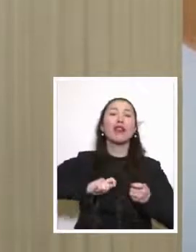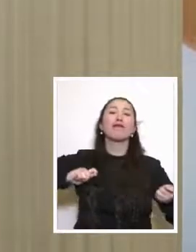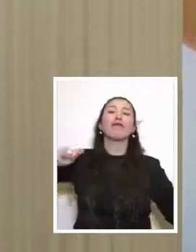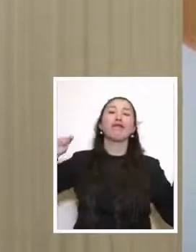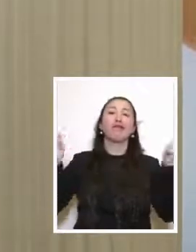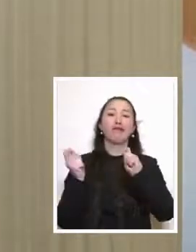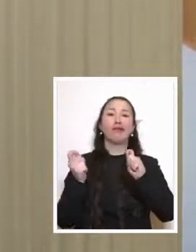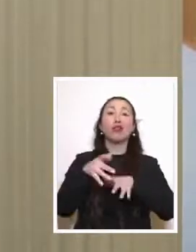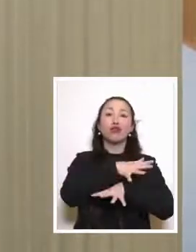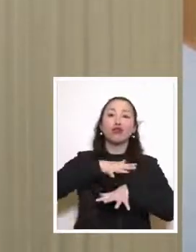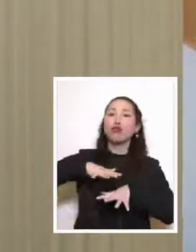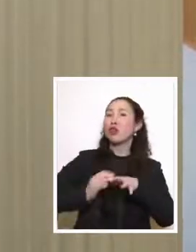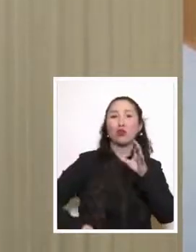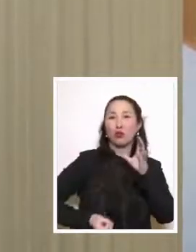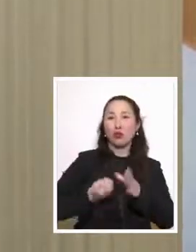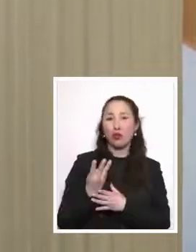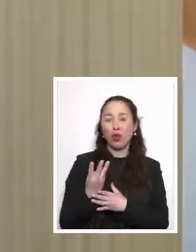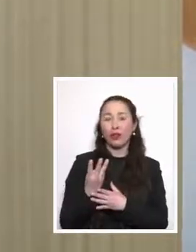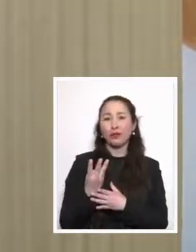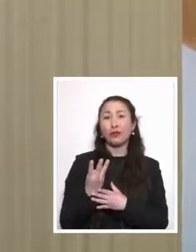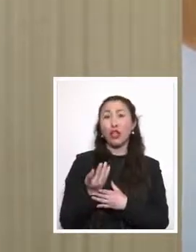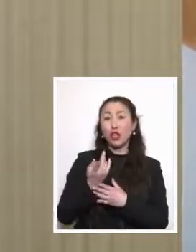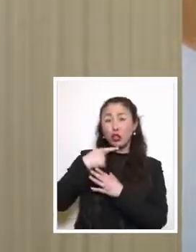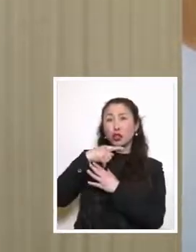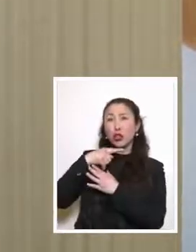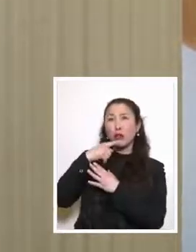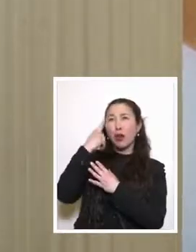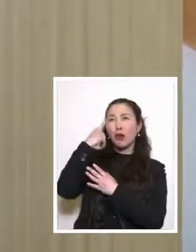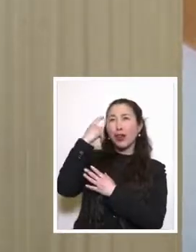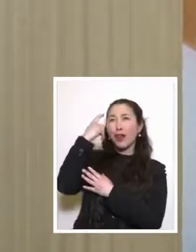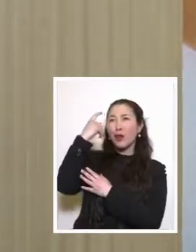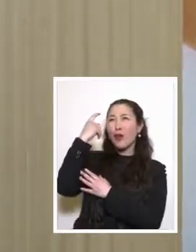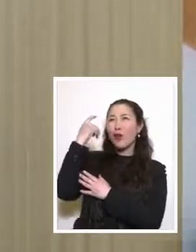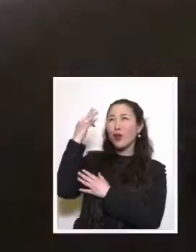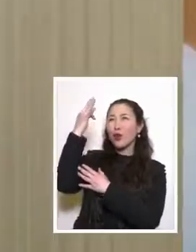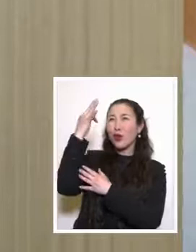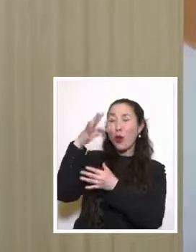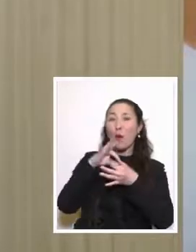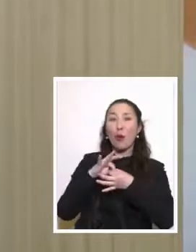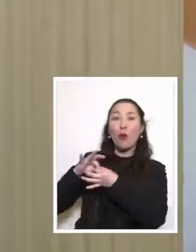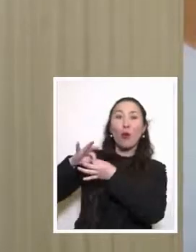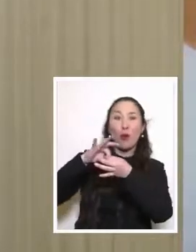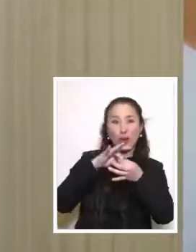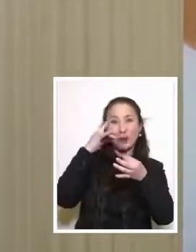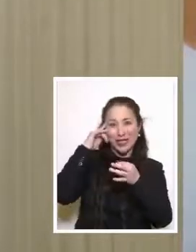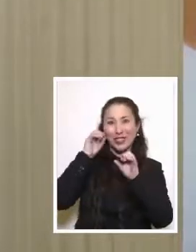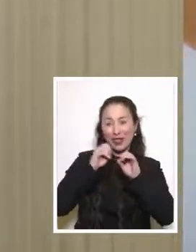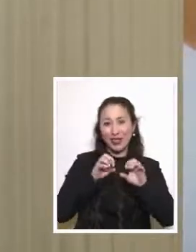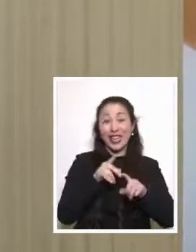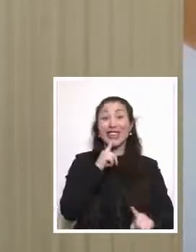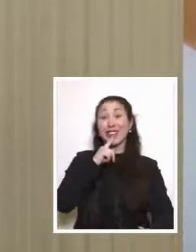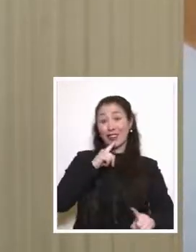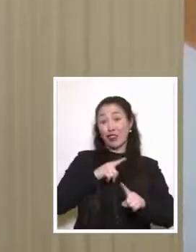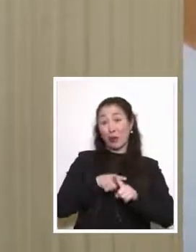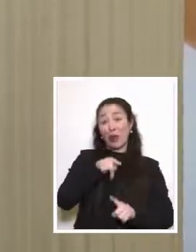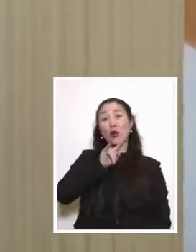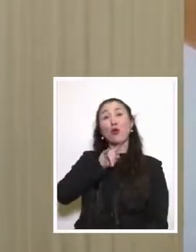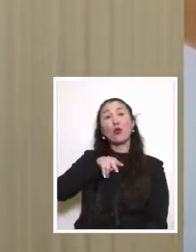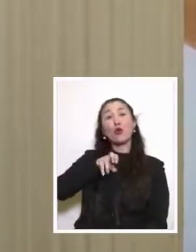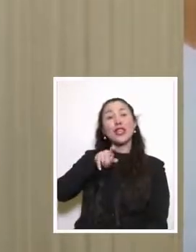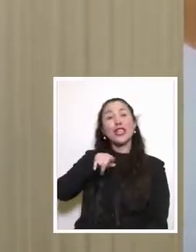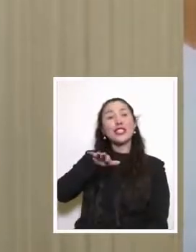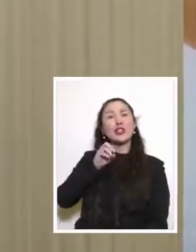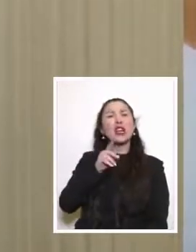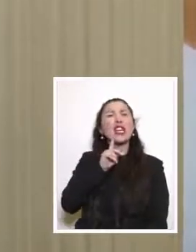sociedades. Reimaginar juntos nuestros futuros, un nuevo contrato social por la educación, es el nombre del informe de UNESCO, que está elaborado por